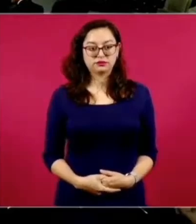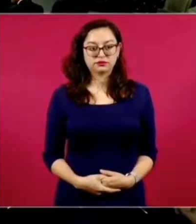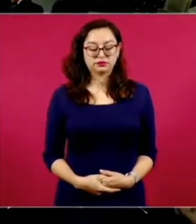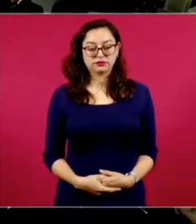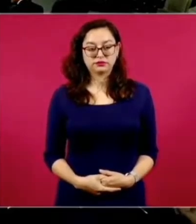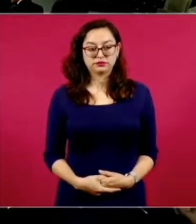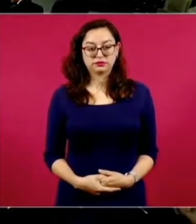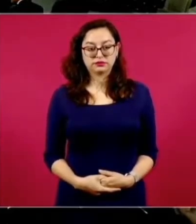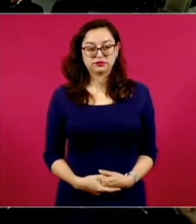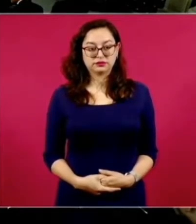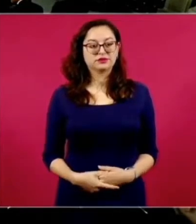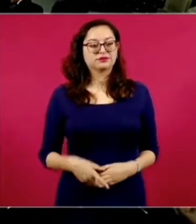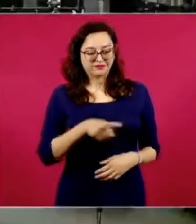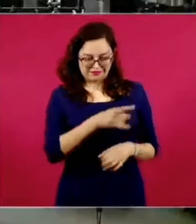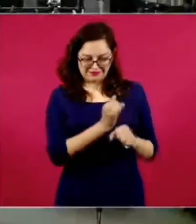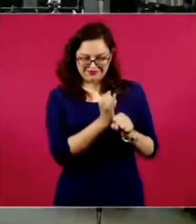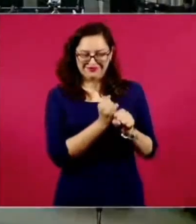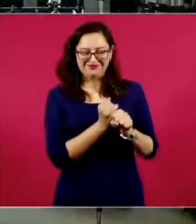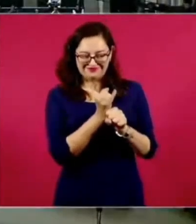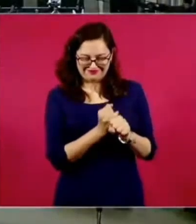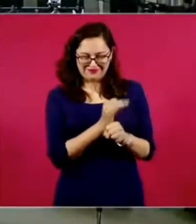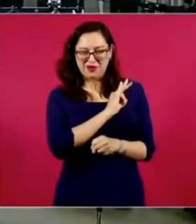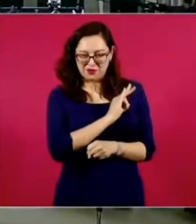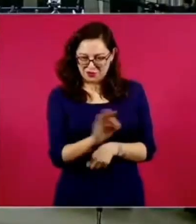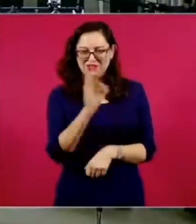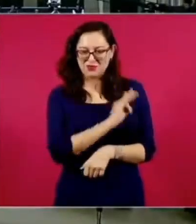Ustedes lo pueden todo.